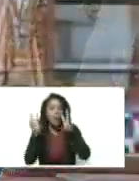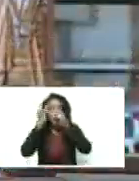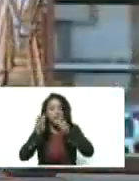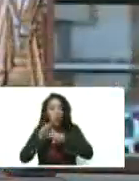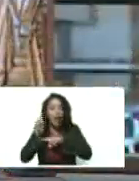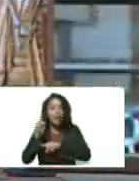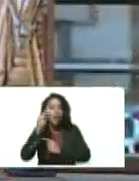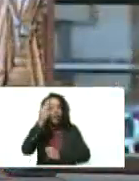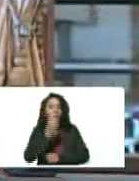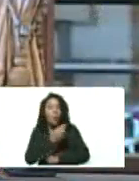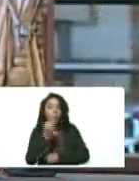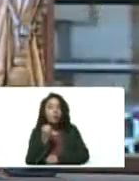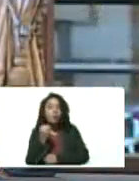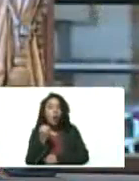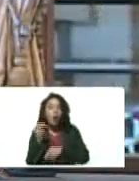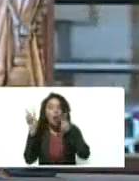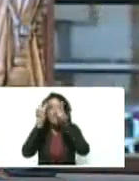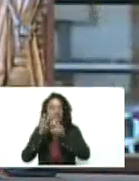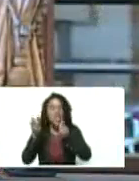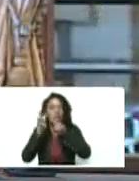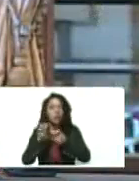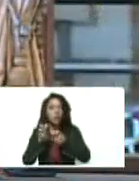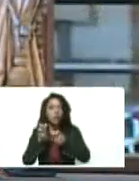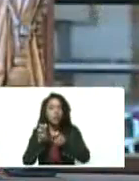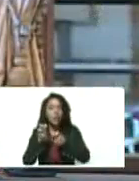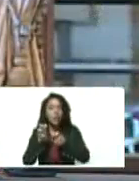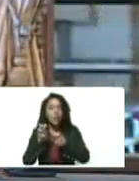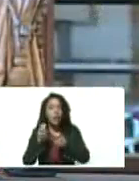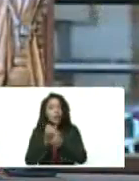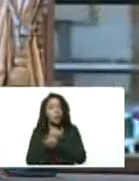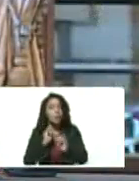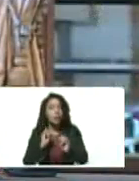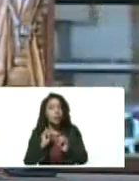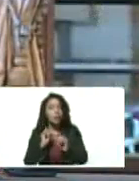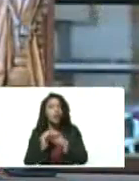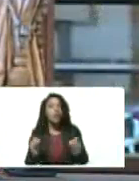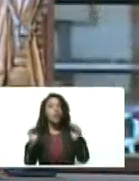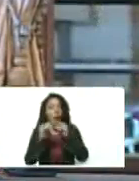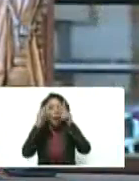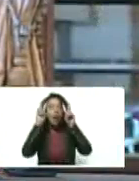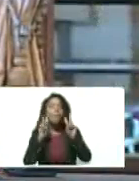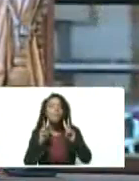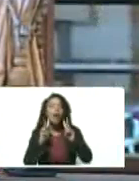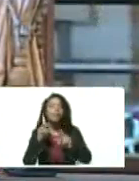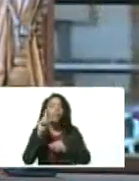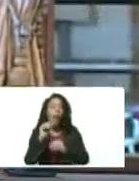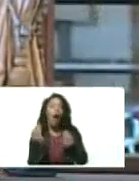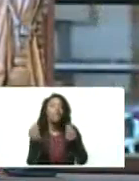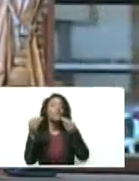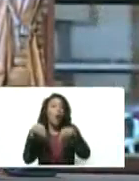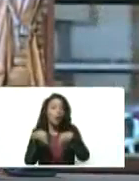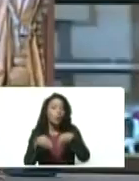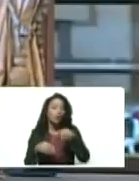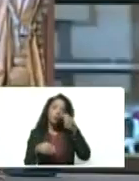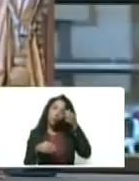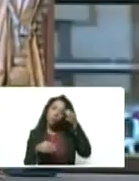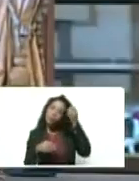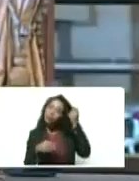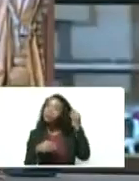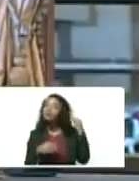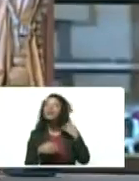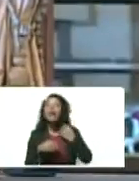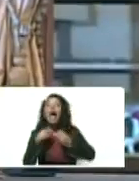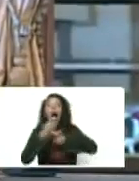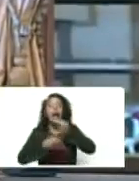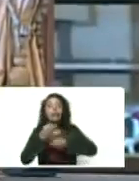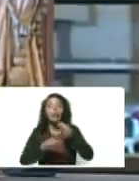ese compromiso a unas investigaciones independientes e imparciales también acordamos web actor y amos